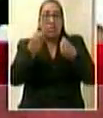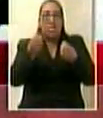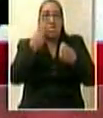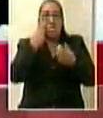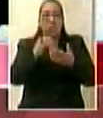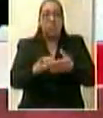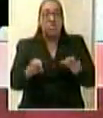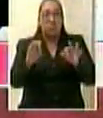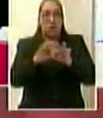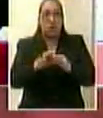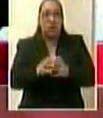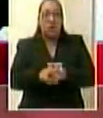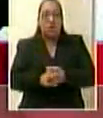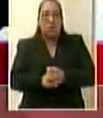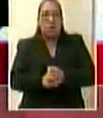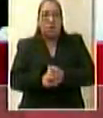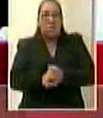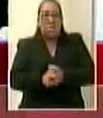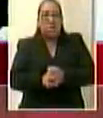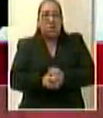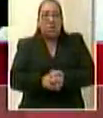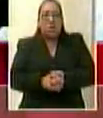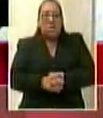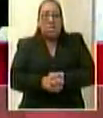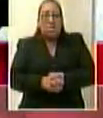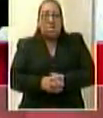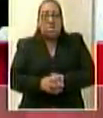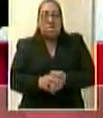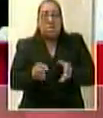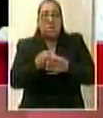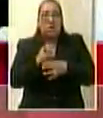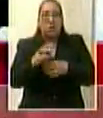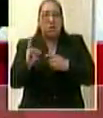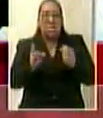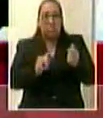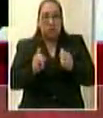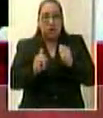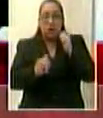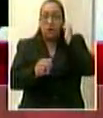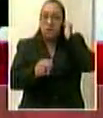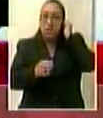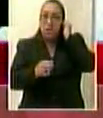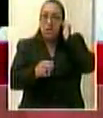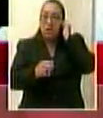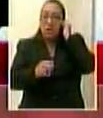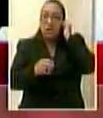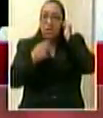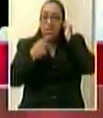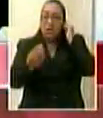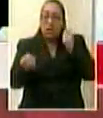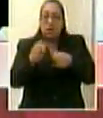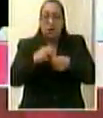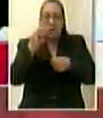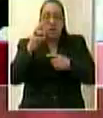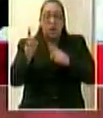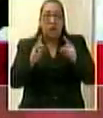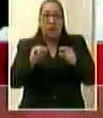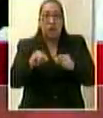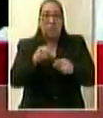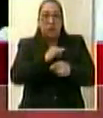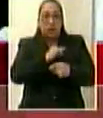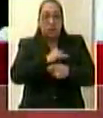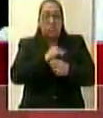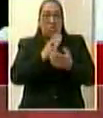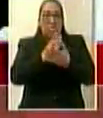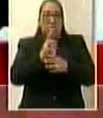más importantes. Está el consejo de administración, está integrado por el director de esta